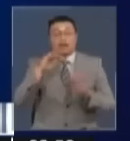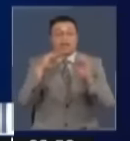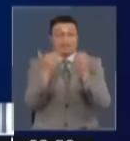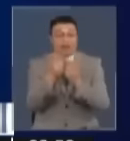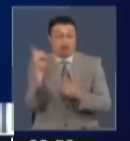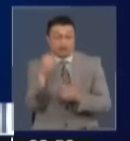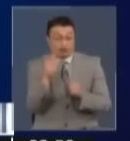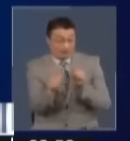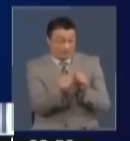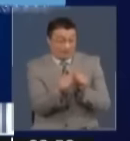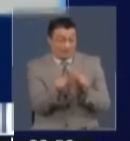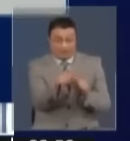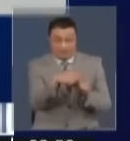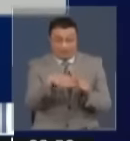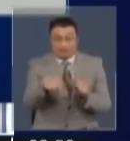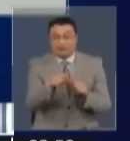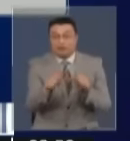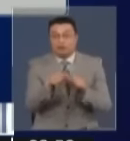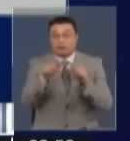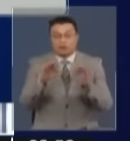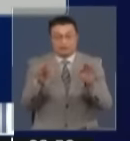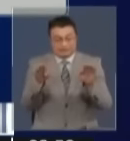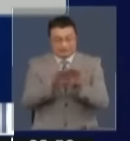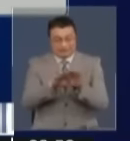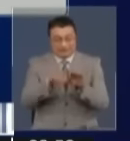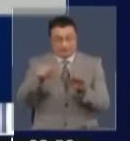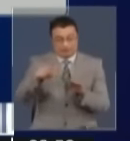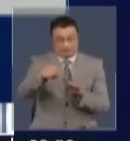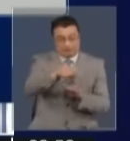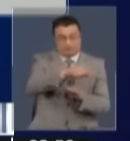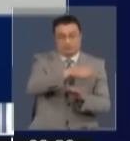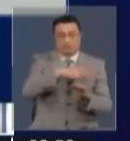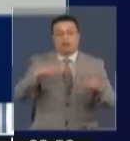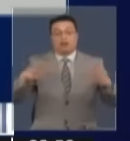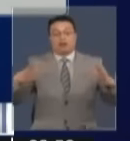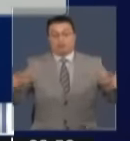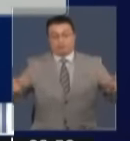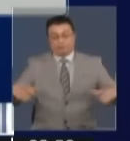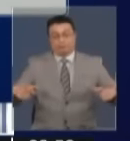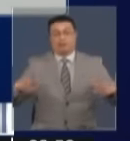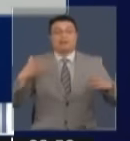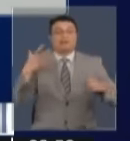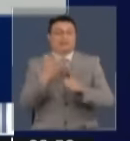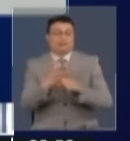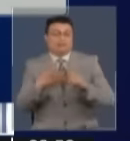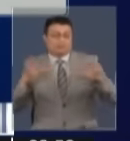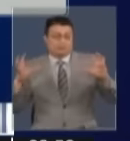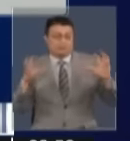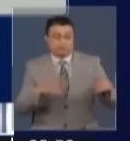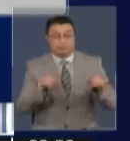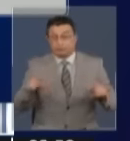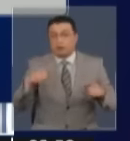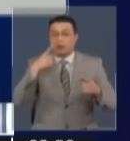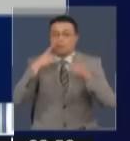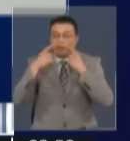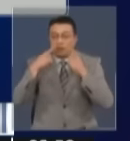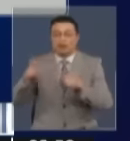Nacional, la parte norte, es cerrar el perímetro ante eventos masivos en que ellos corren